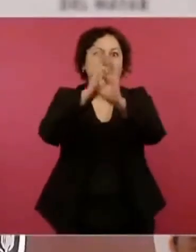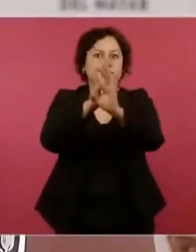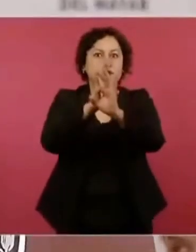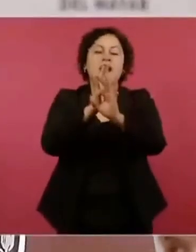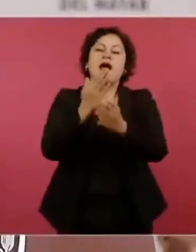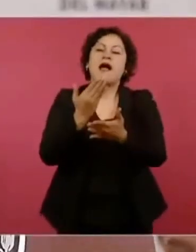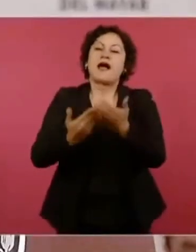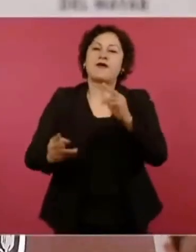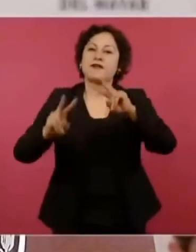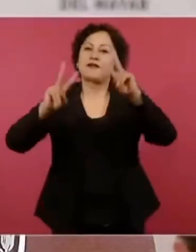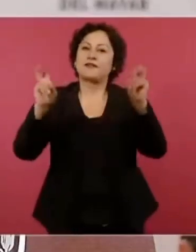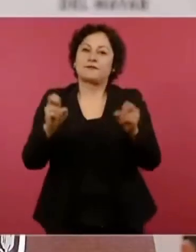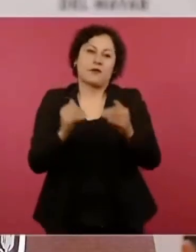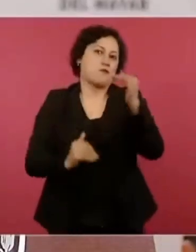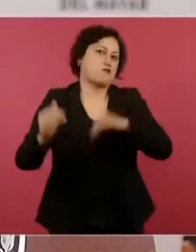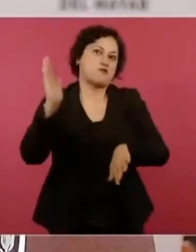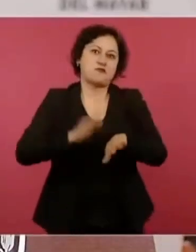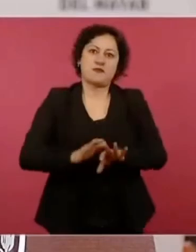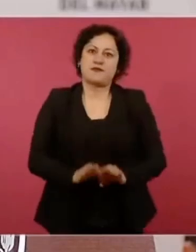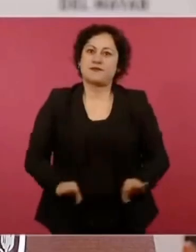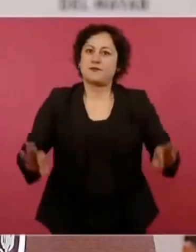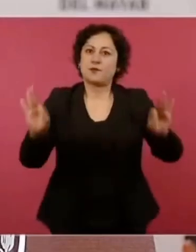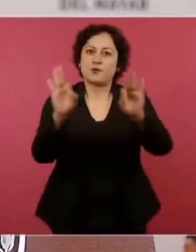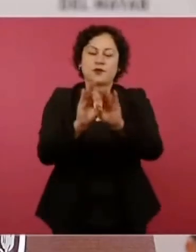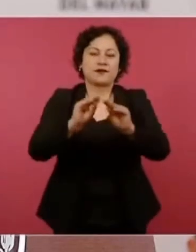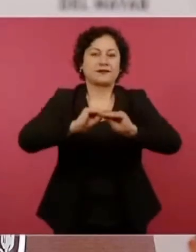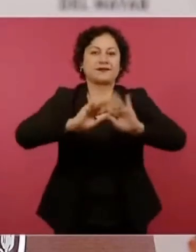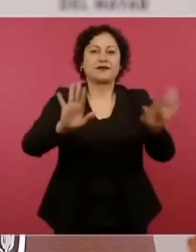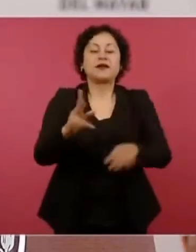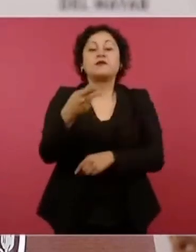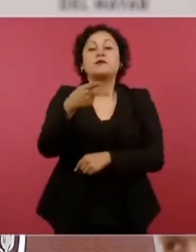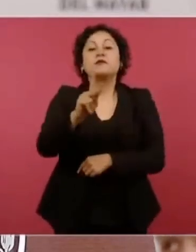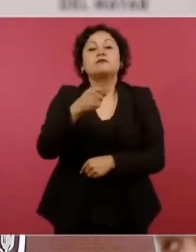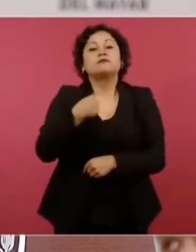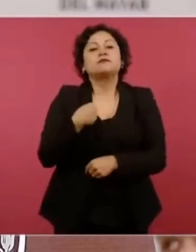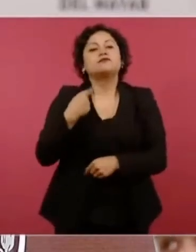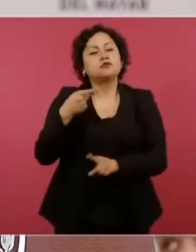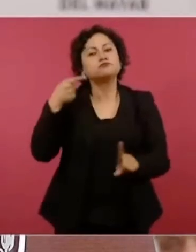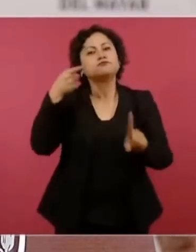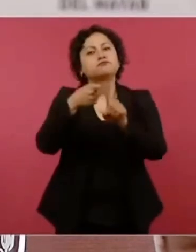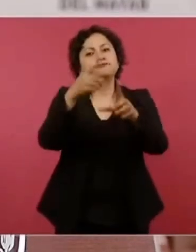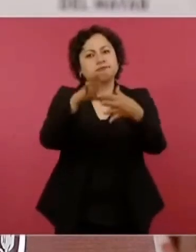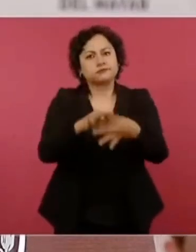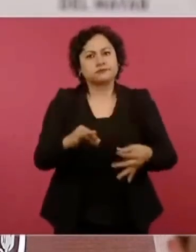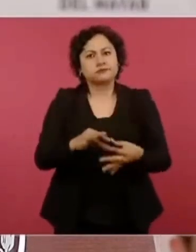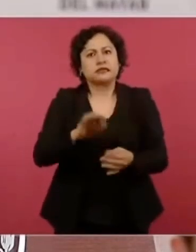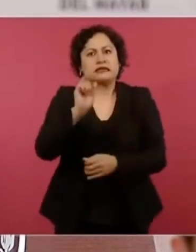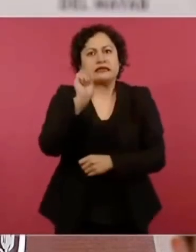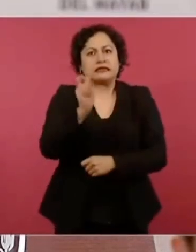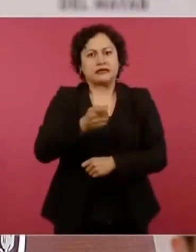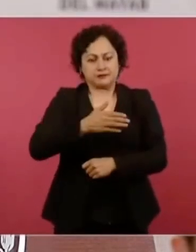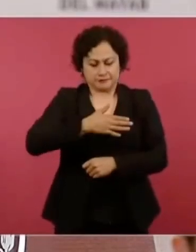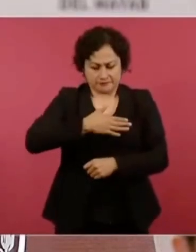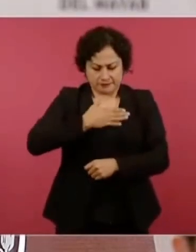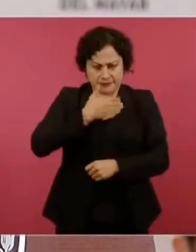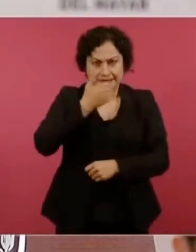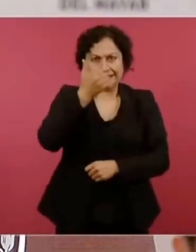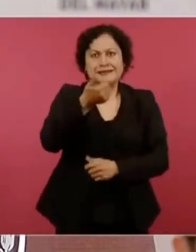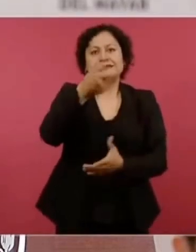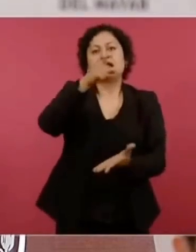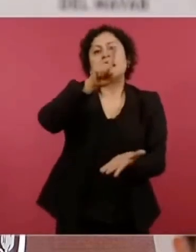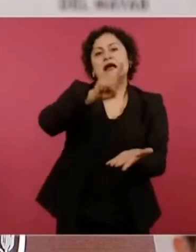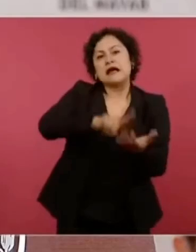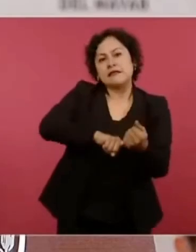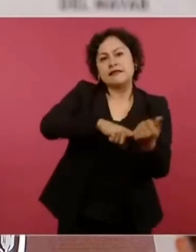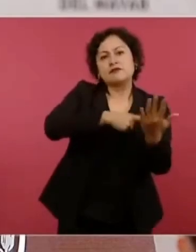personal me voy a referir al camino hacia el bienestar que llevará, así le llamo, al proyecto de la clínica